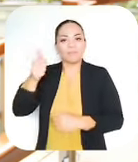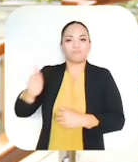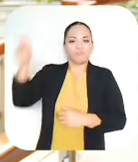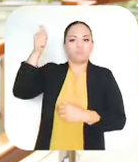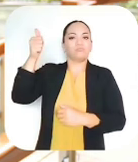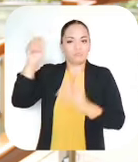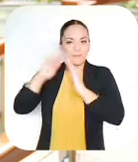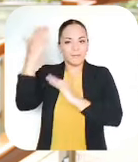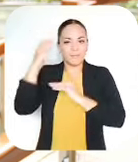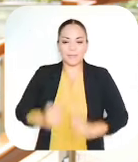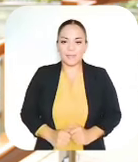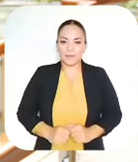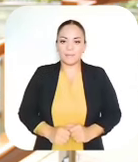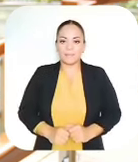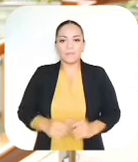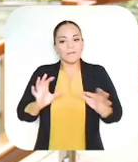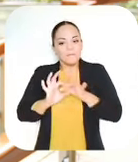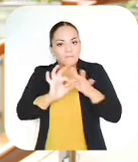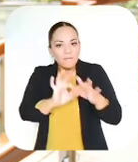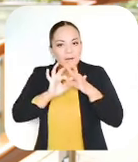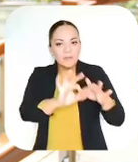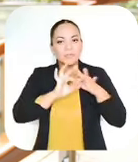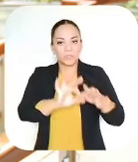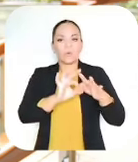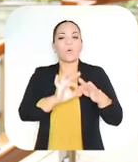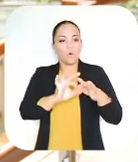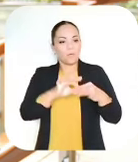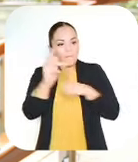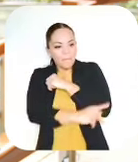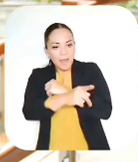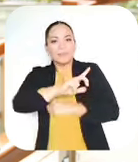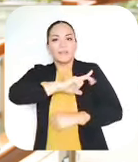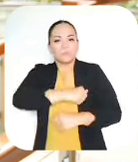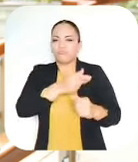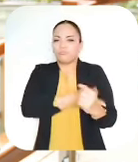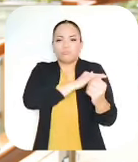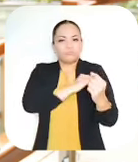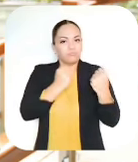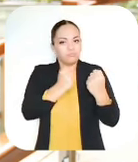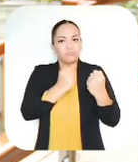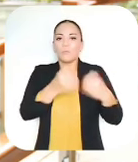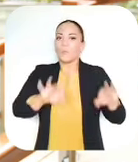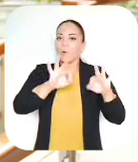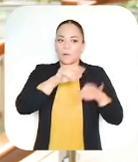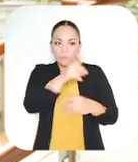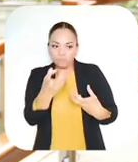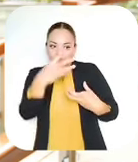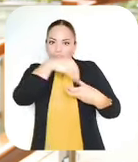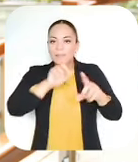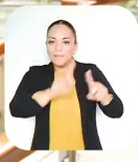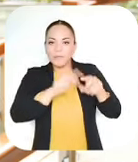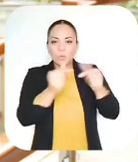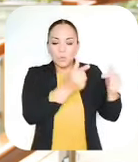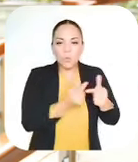canciller. En este caso, fortalecer los lazos con una nación valiente como es Letonia y que tiene una